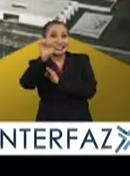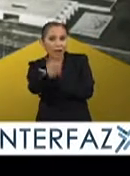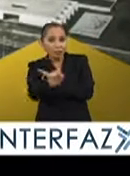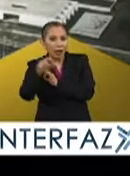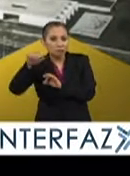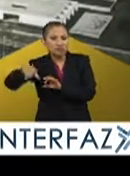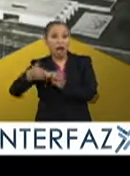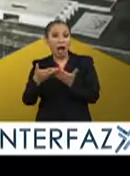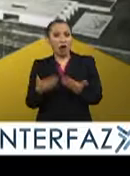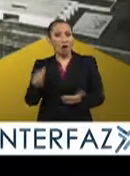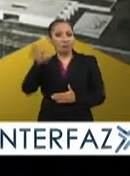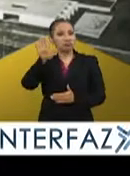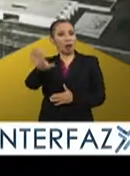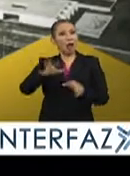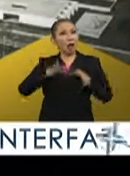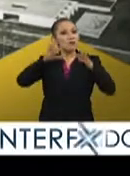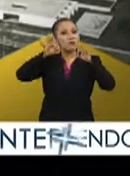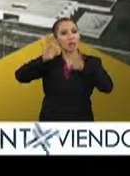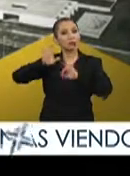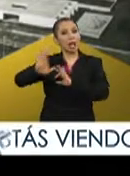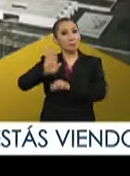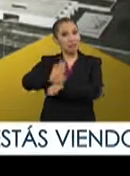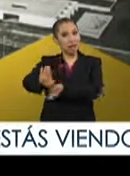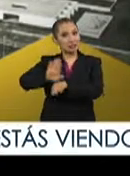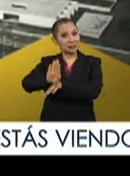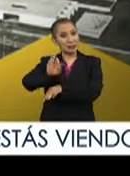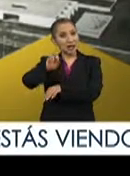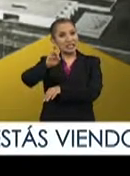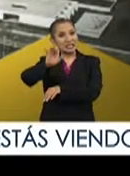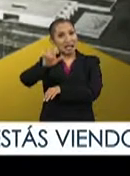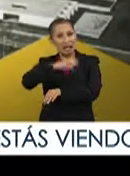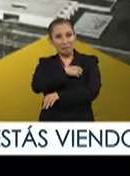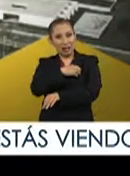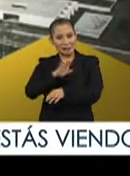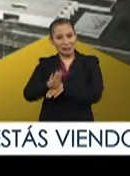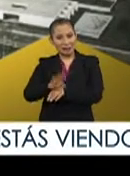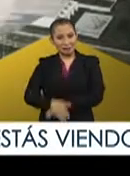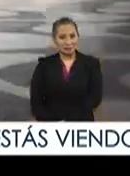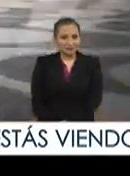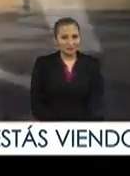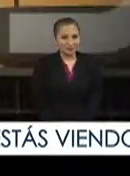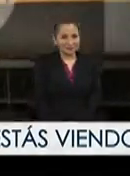1960, se convertiría oficialmente en Brasilia, la capital de Brasil.